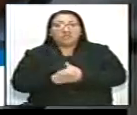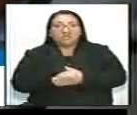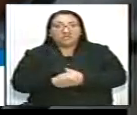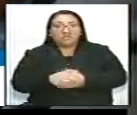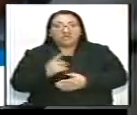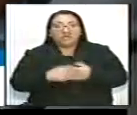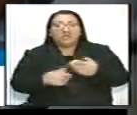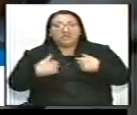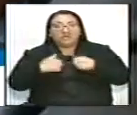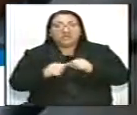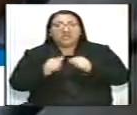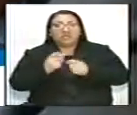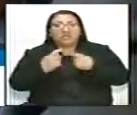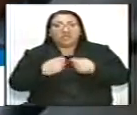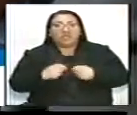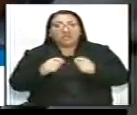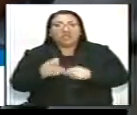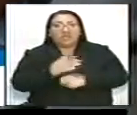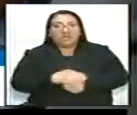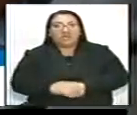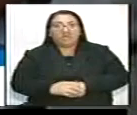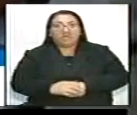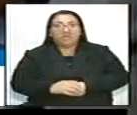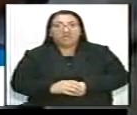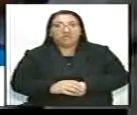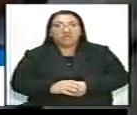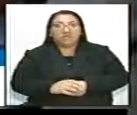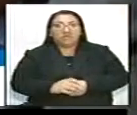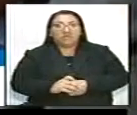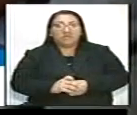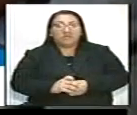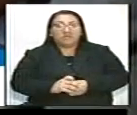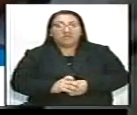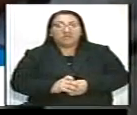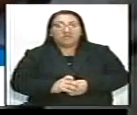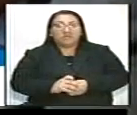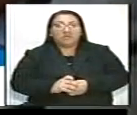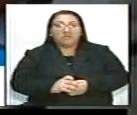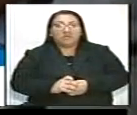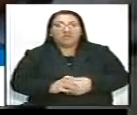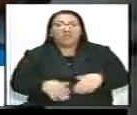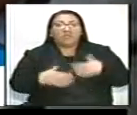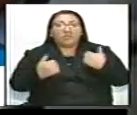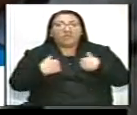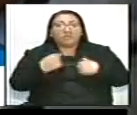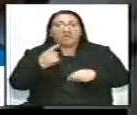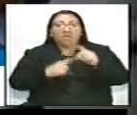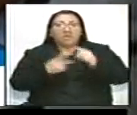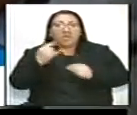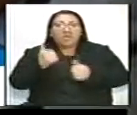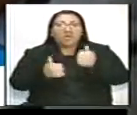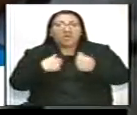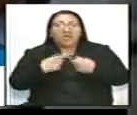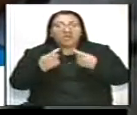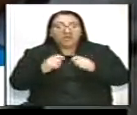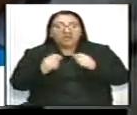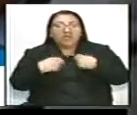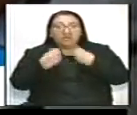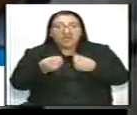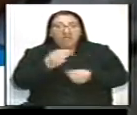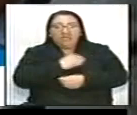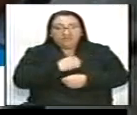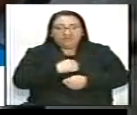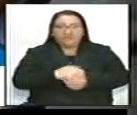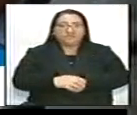un tratamiento ante el Ducado de Luxemburgo, puedan tener alguna perspectiva de cuál es el tratamiento que le va a dar el Poder